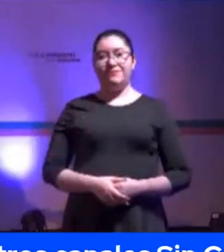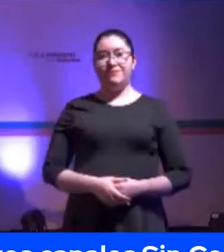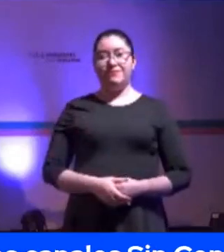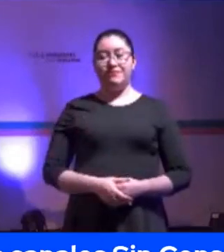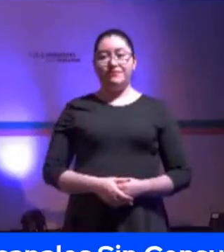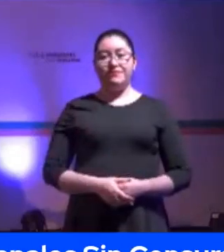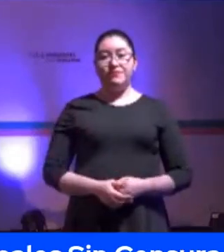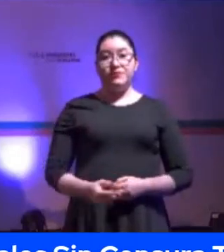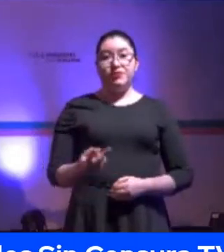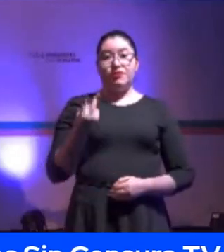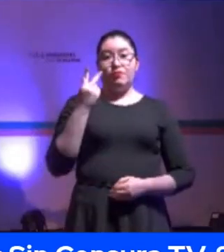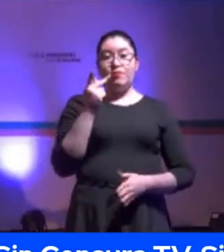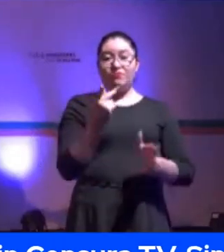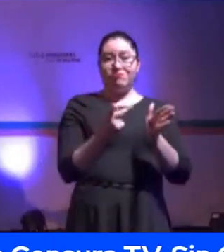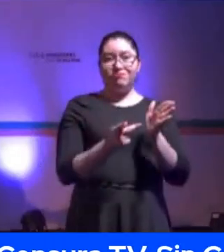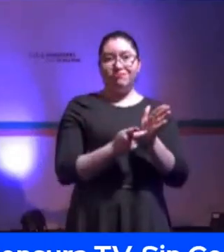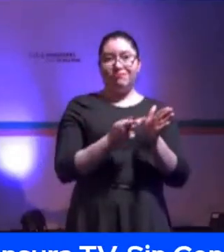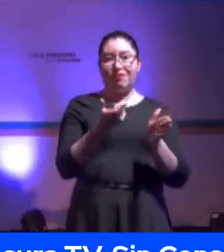2 intentos